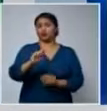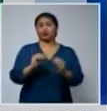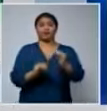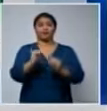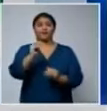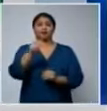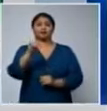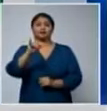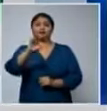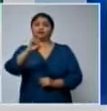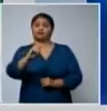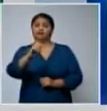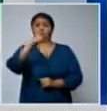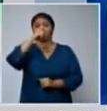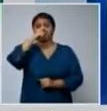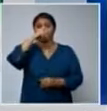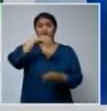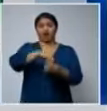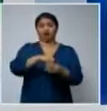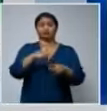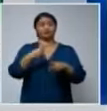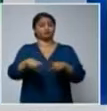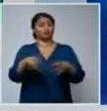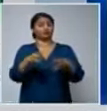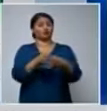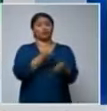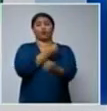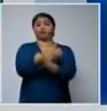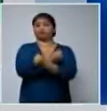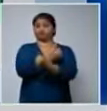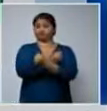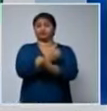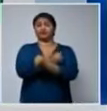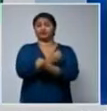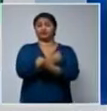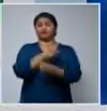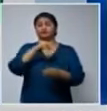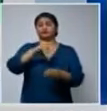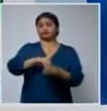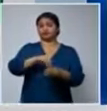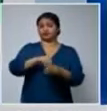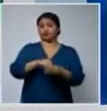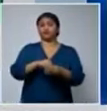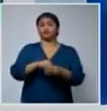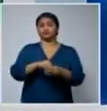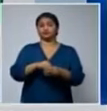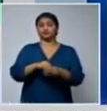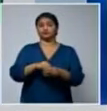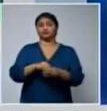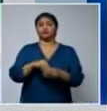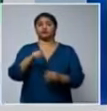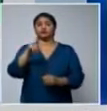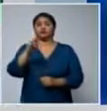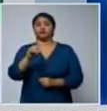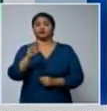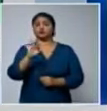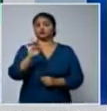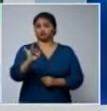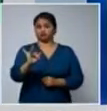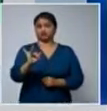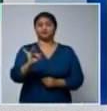más, el otro grupo de mucho riesgo, pues un total de 107 casos